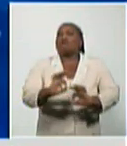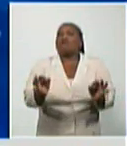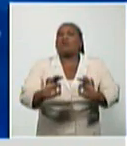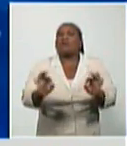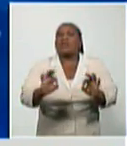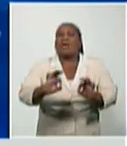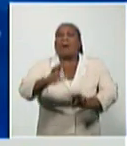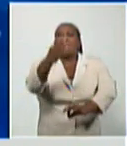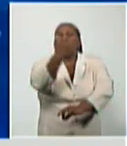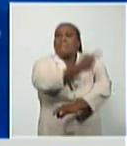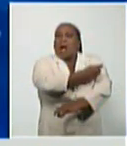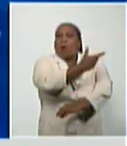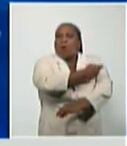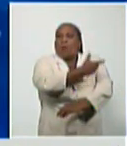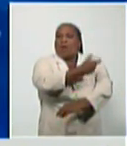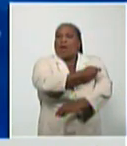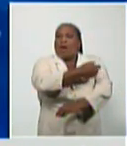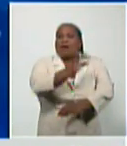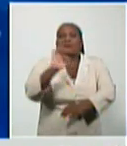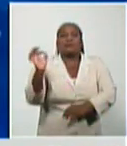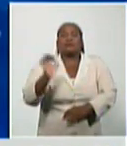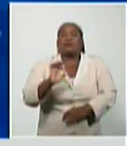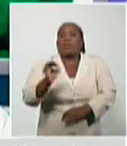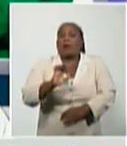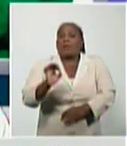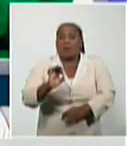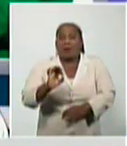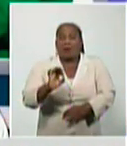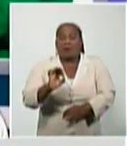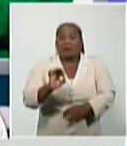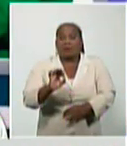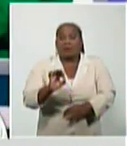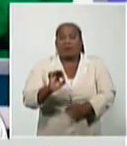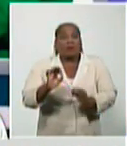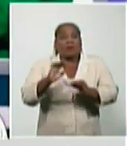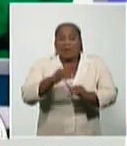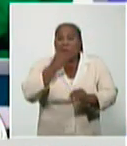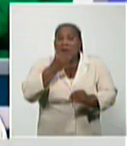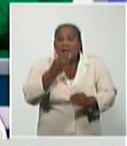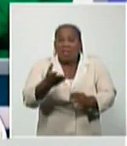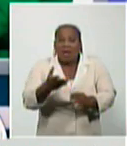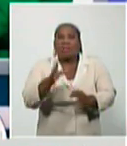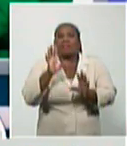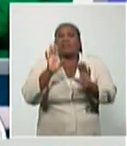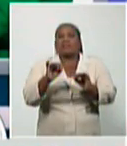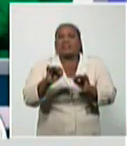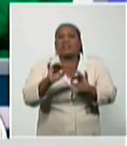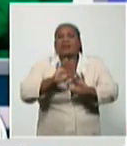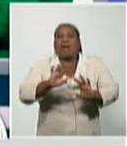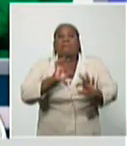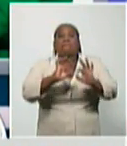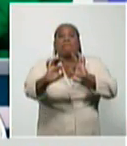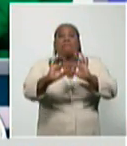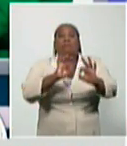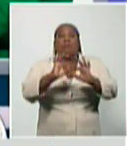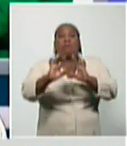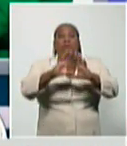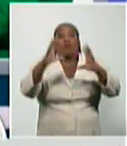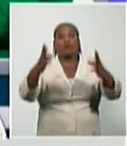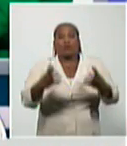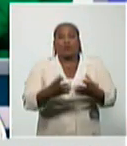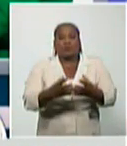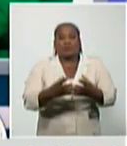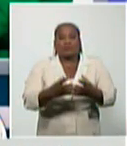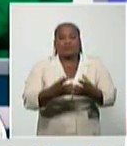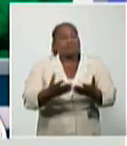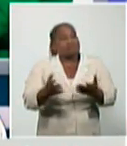haya podido tener una cobertura de población como para que pueda protegerla. Bueno, pues así, aunque